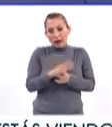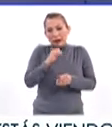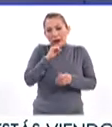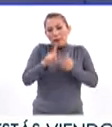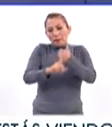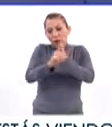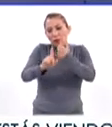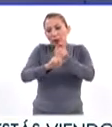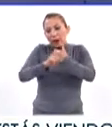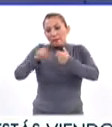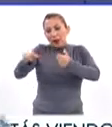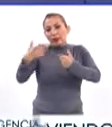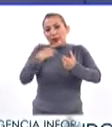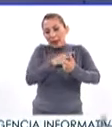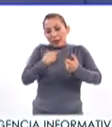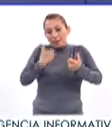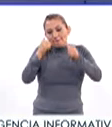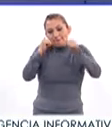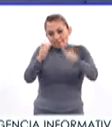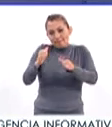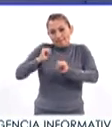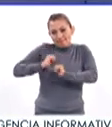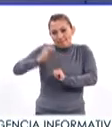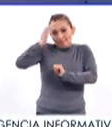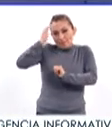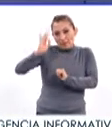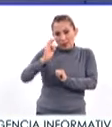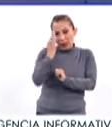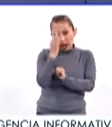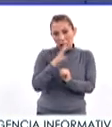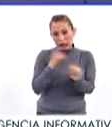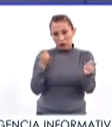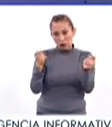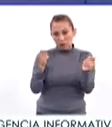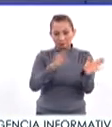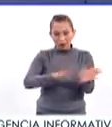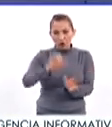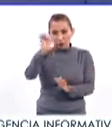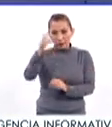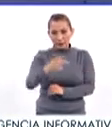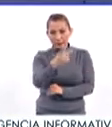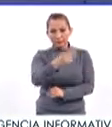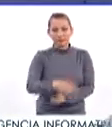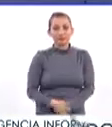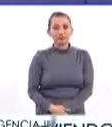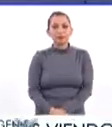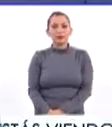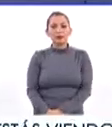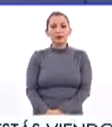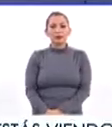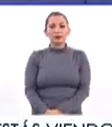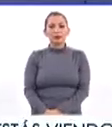hay problemáticas que son compartidas, ¿no? Así que desde luego, claro. Hay que tener un balance por ahí. Pero vamos a ver la siguiente pregunta.